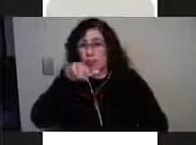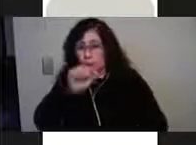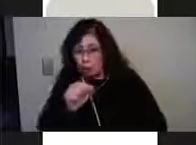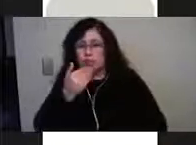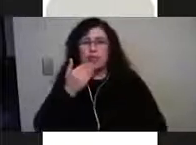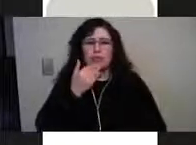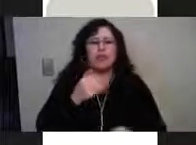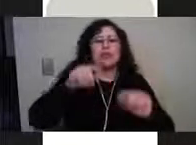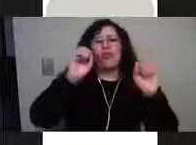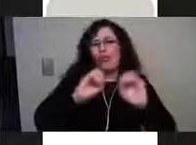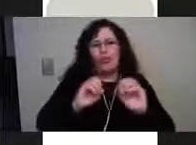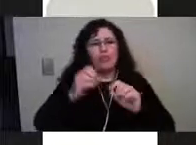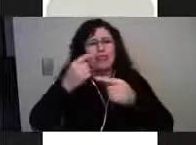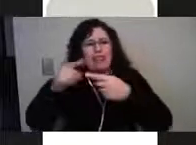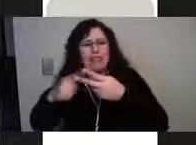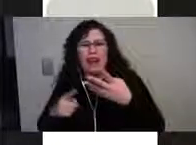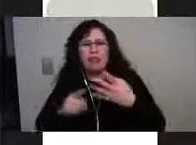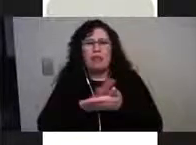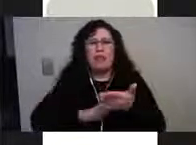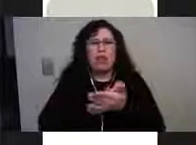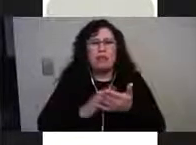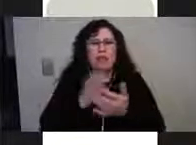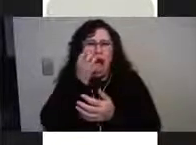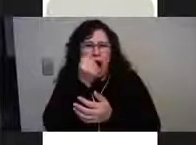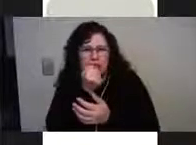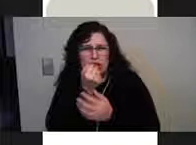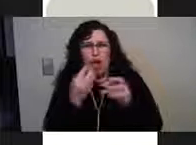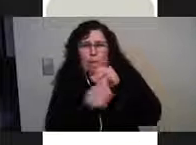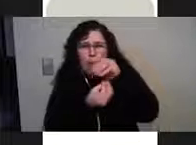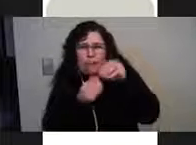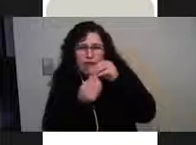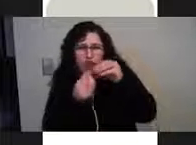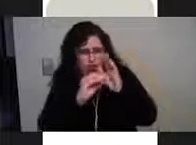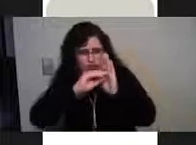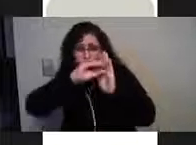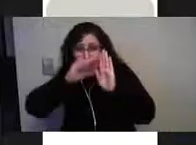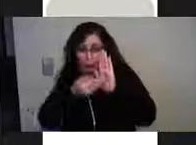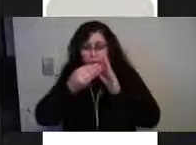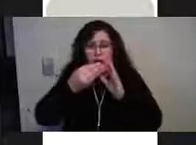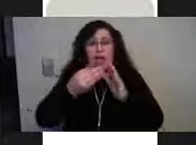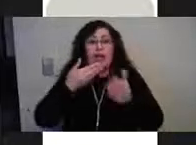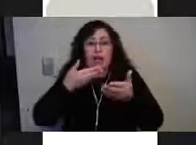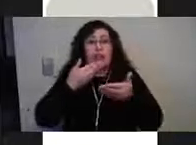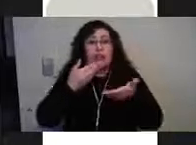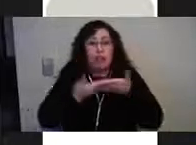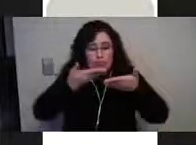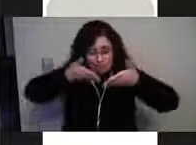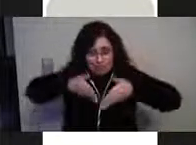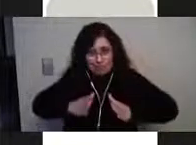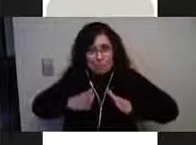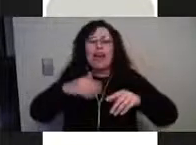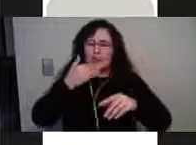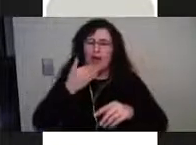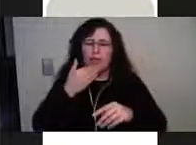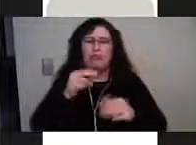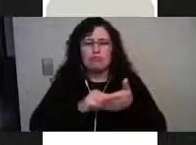con acumulación de ácidos metabólicos, ¿ya? Otras causas pueden ser una hemorragia cerebral, ¿cierto? Después